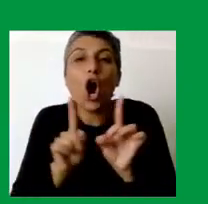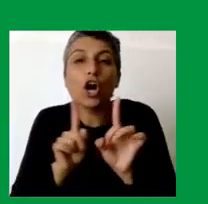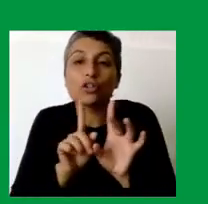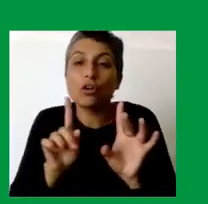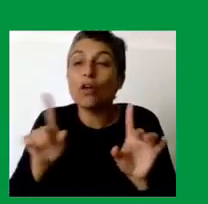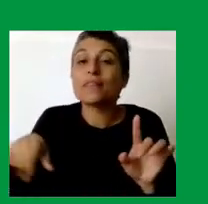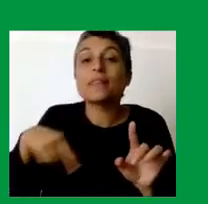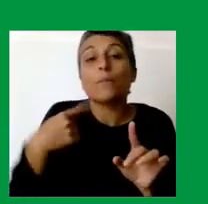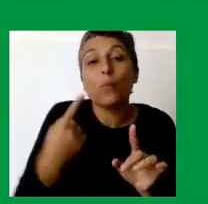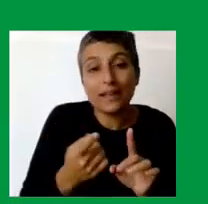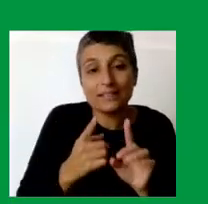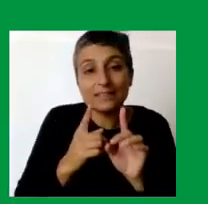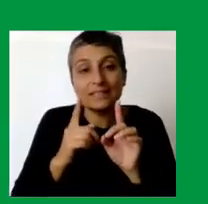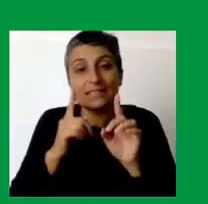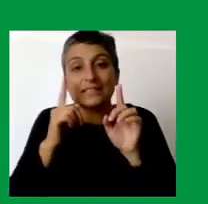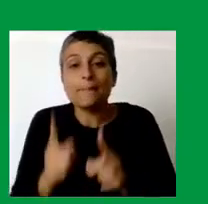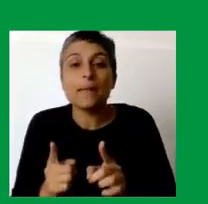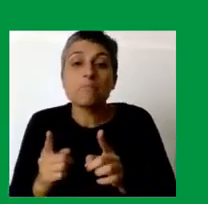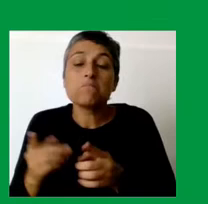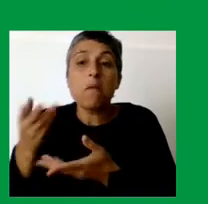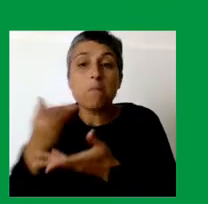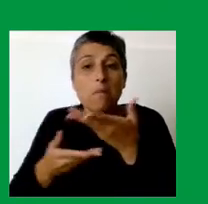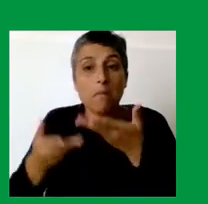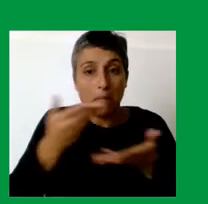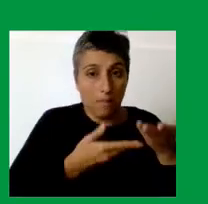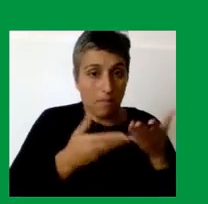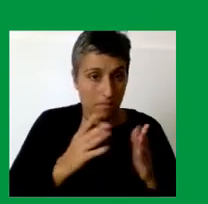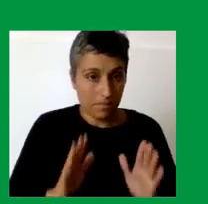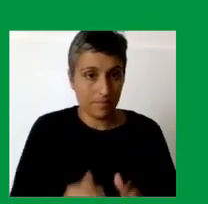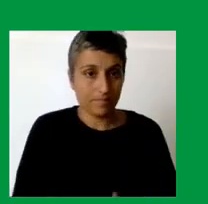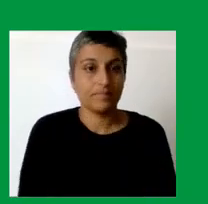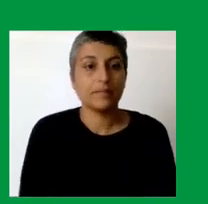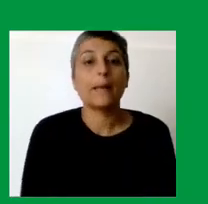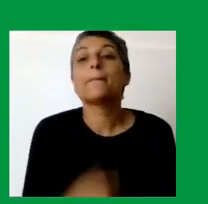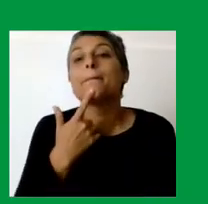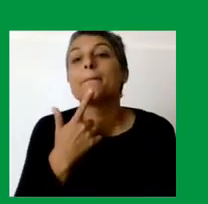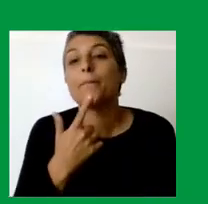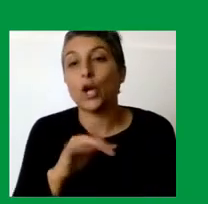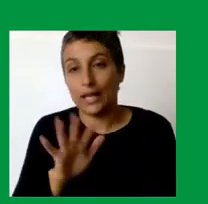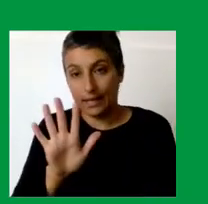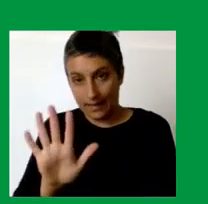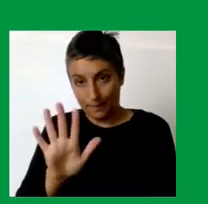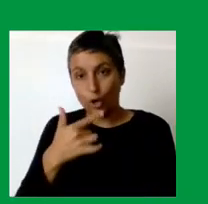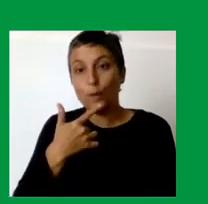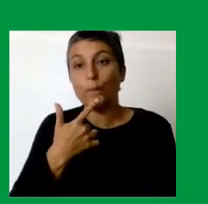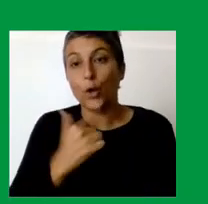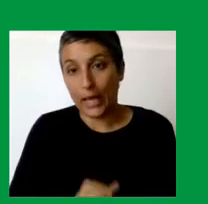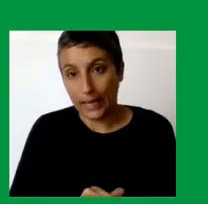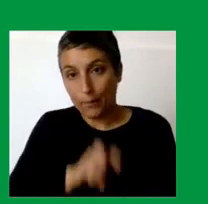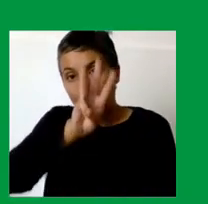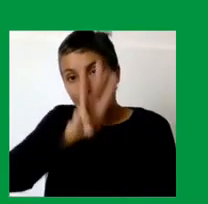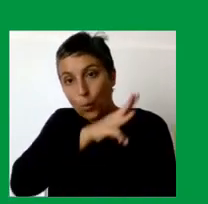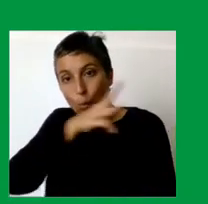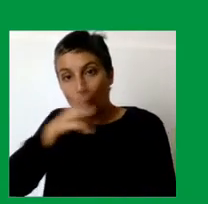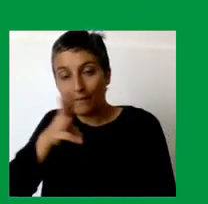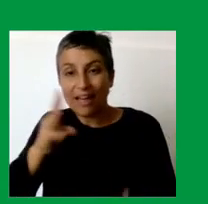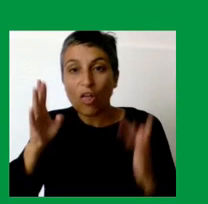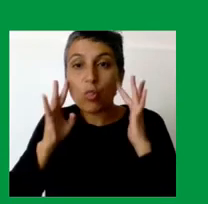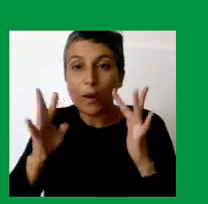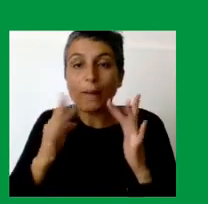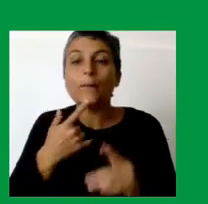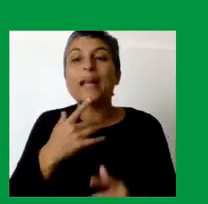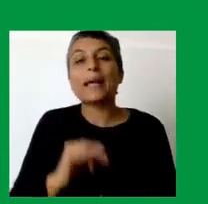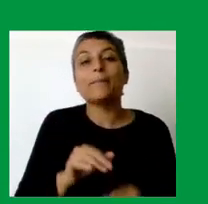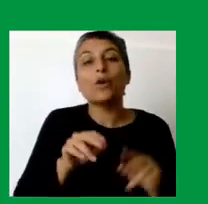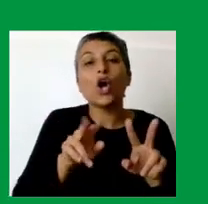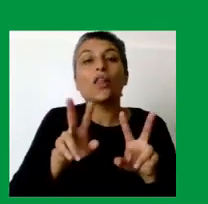circular para compartir con otros. Yo les pongo un ejemplo que hice para el portal Educar. Temas como por ejemplo,